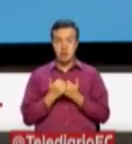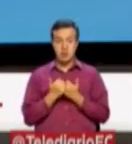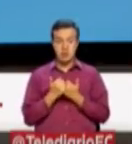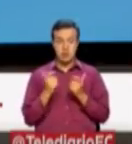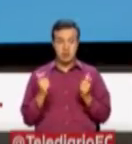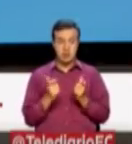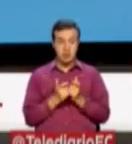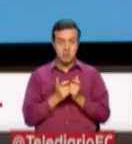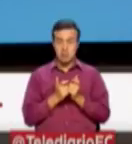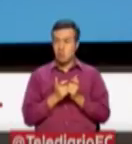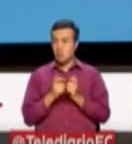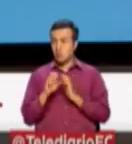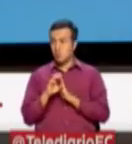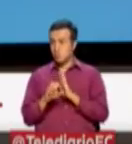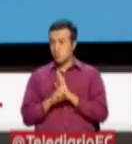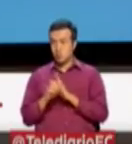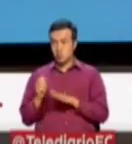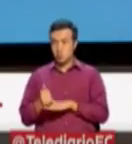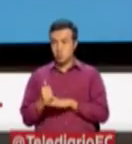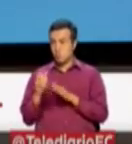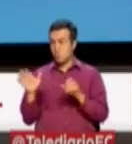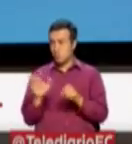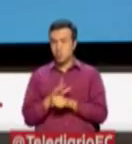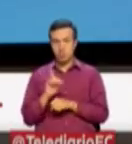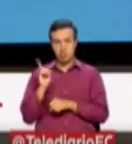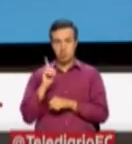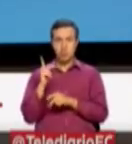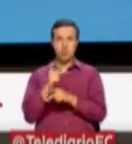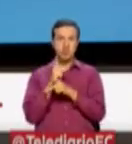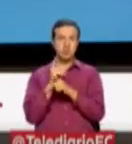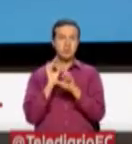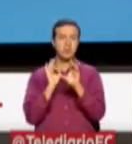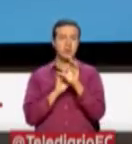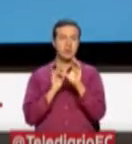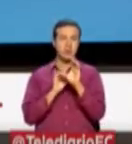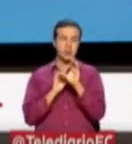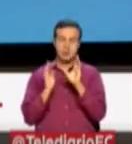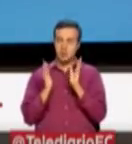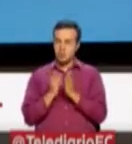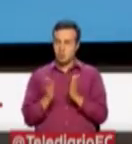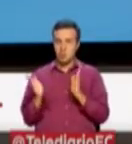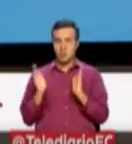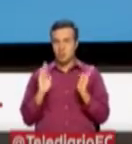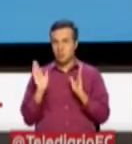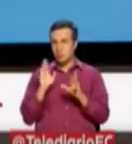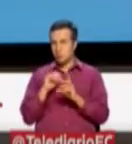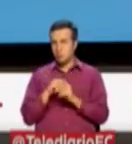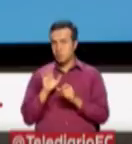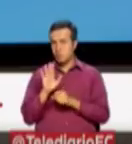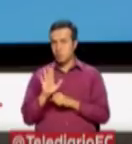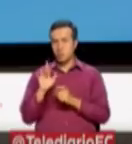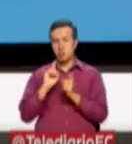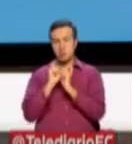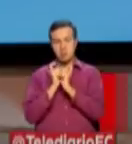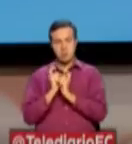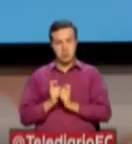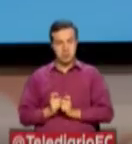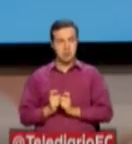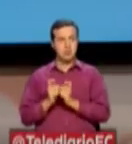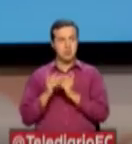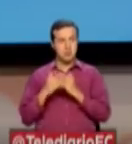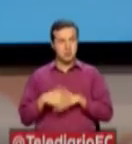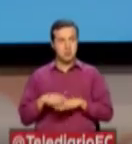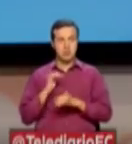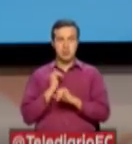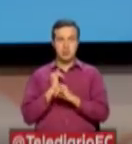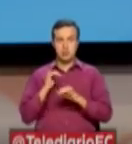constituyente de plenos poderes voto por un consejo de participación ciudadana transitorio que fuera hacer los cambios a recuperar